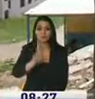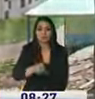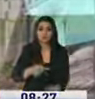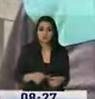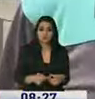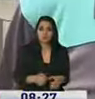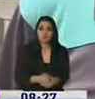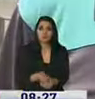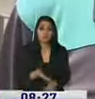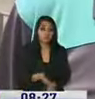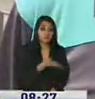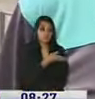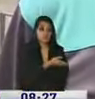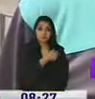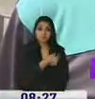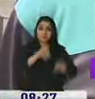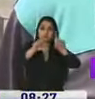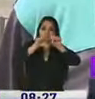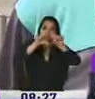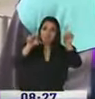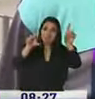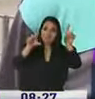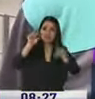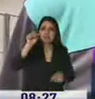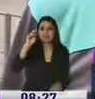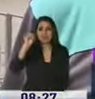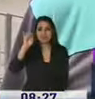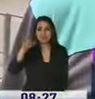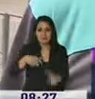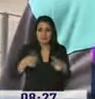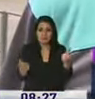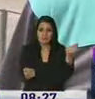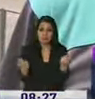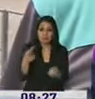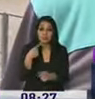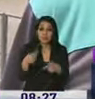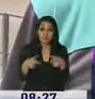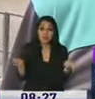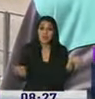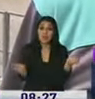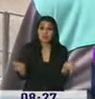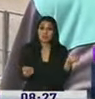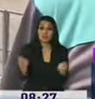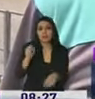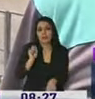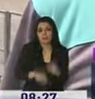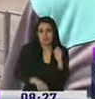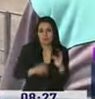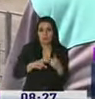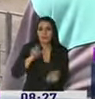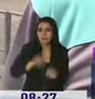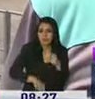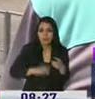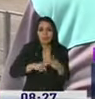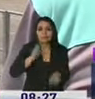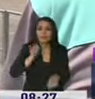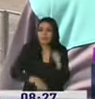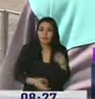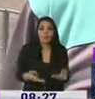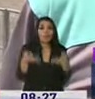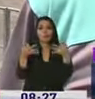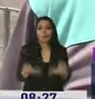día vinieron los señores de Maceo y nos indicaron que los carros de la basura estaban dañados y que por eso no cumplían con